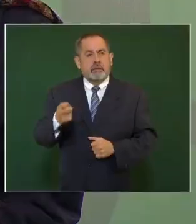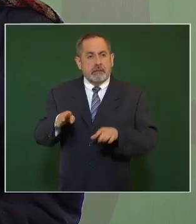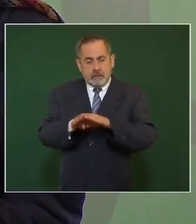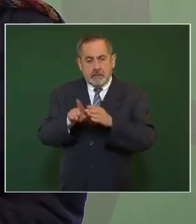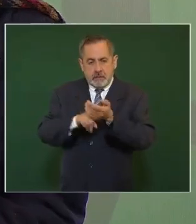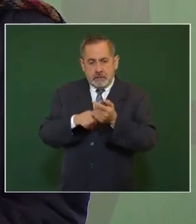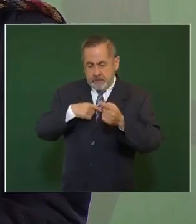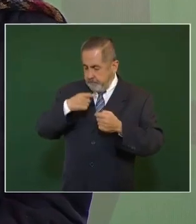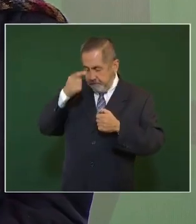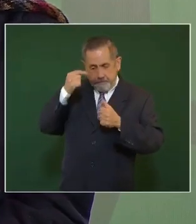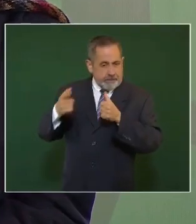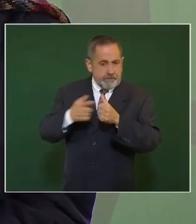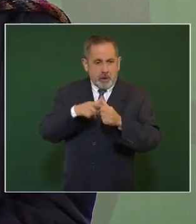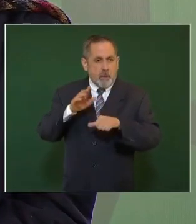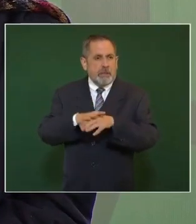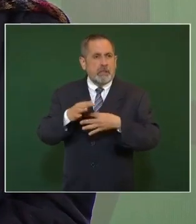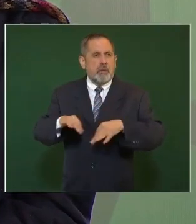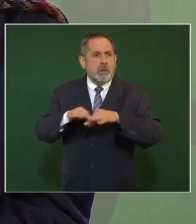vamos a priorizar